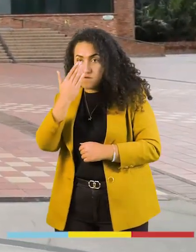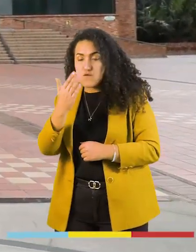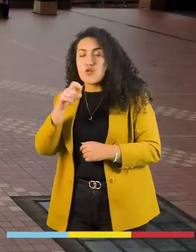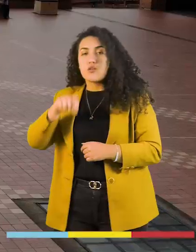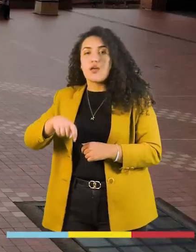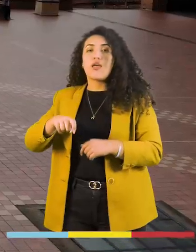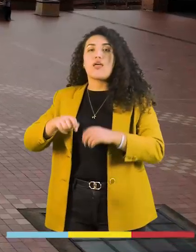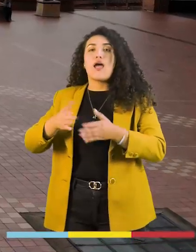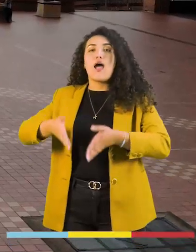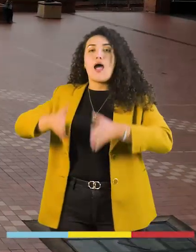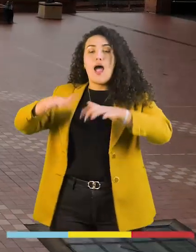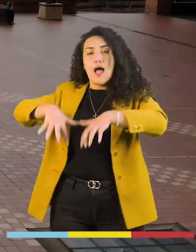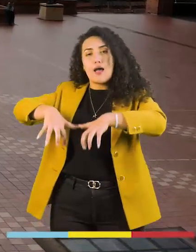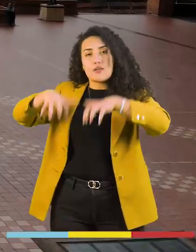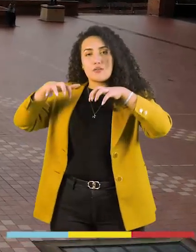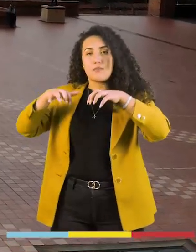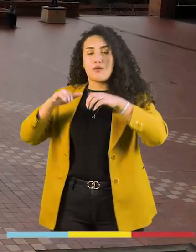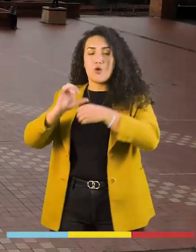la Asamblea de Cundinamarca.